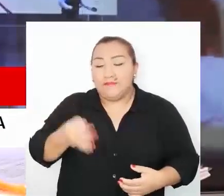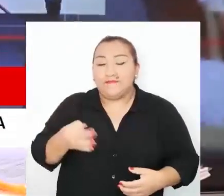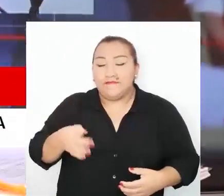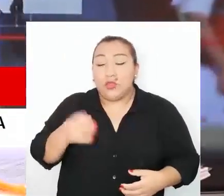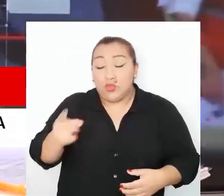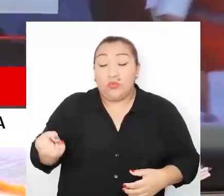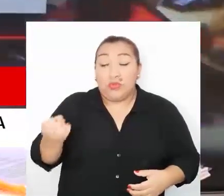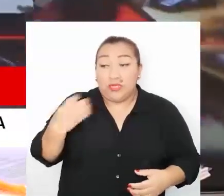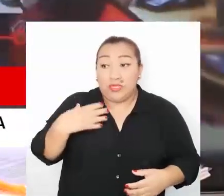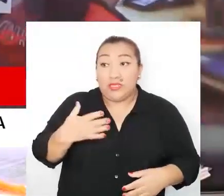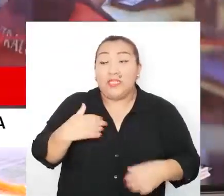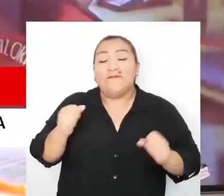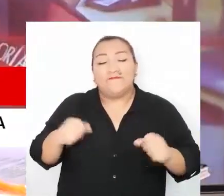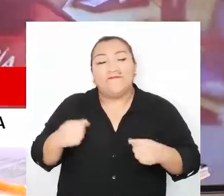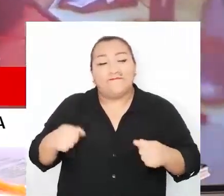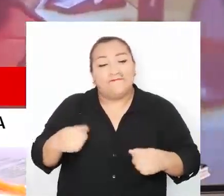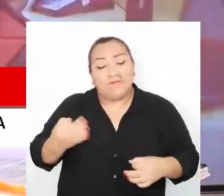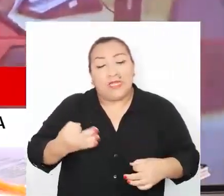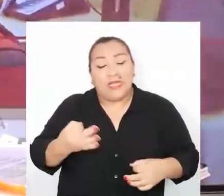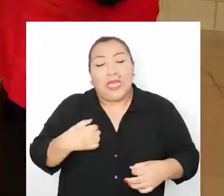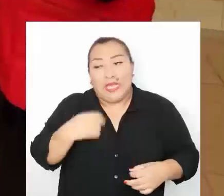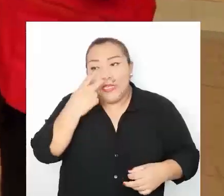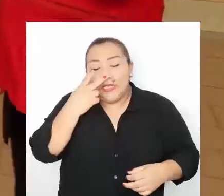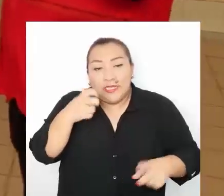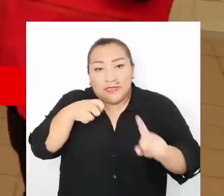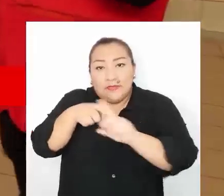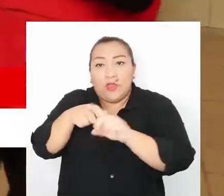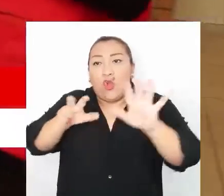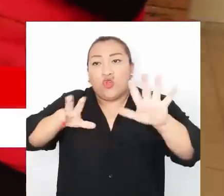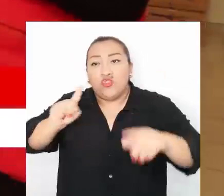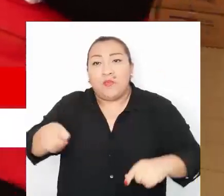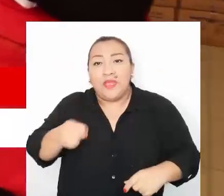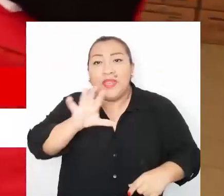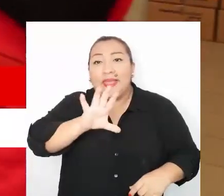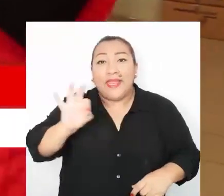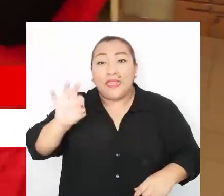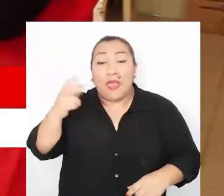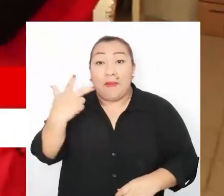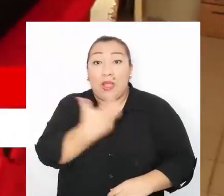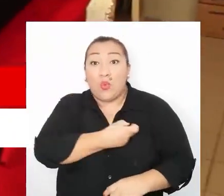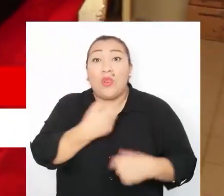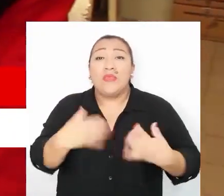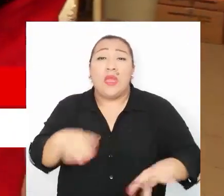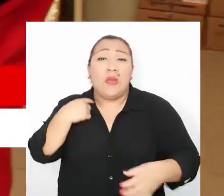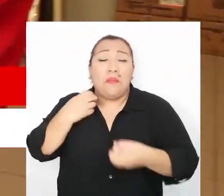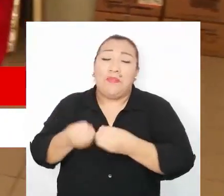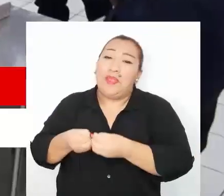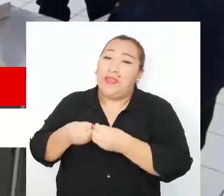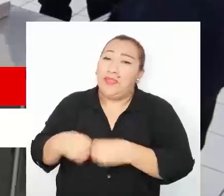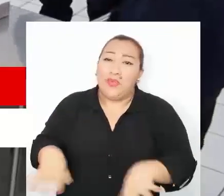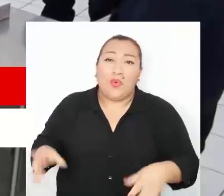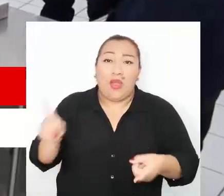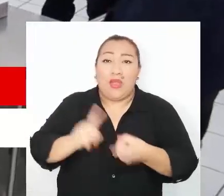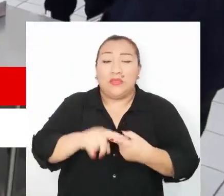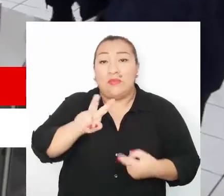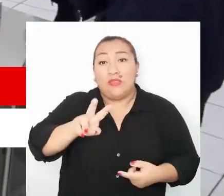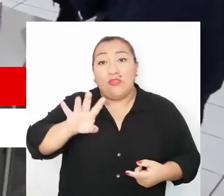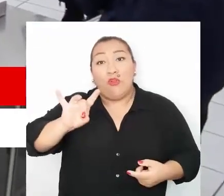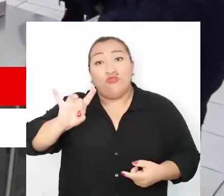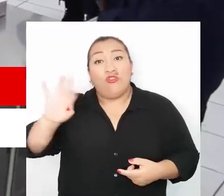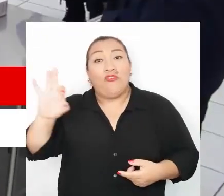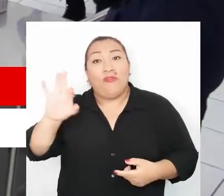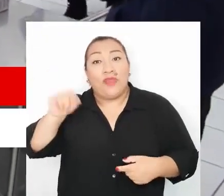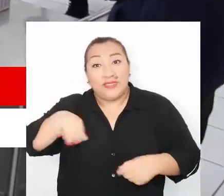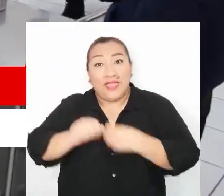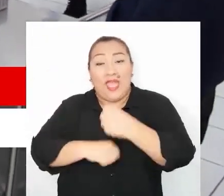tú mencionas es un hecho cierto. Se han encontrado 8.500 vacunas ya vencidas al 28 de febrero del